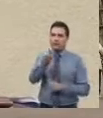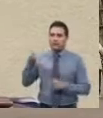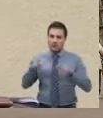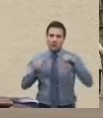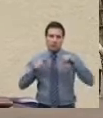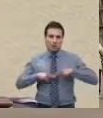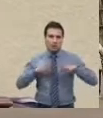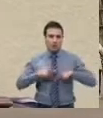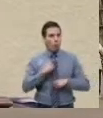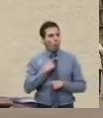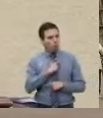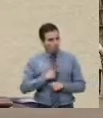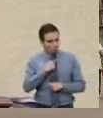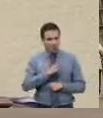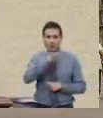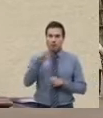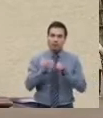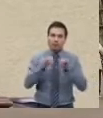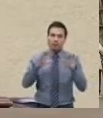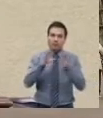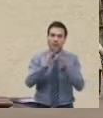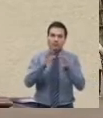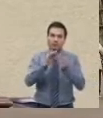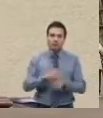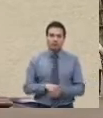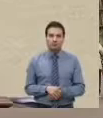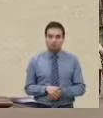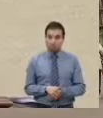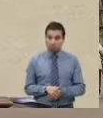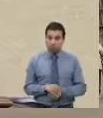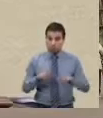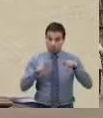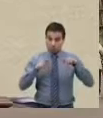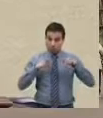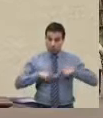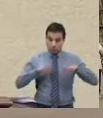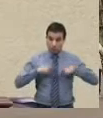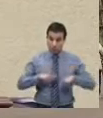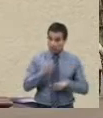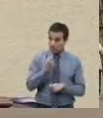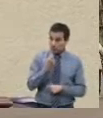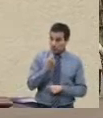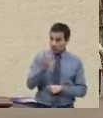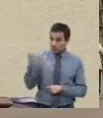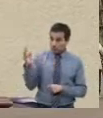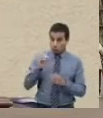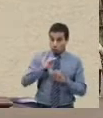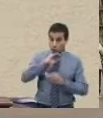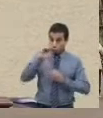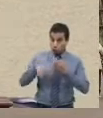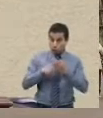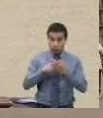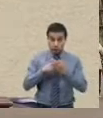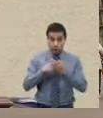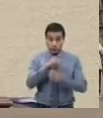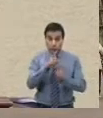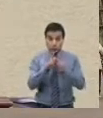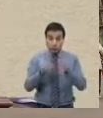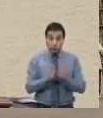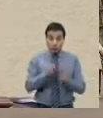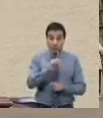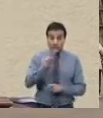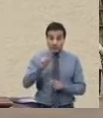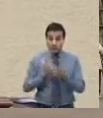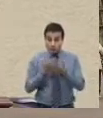personas. Y me pregunto, ¿y por qué si esta coincidencia efectivamente se dio, no